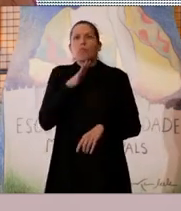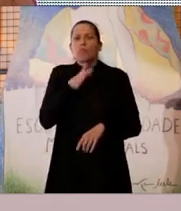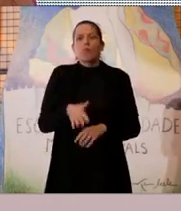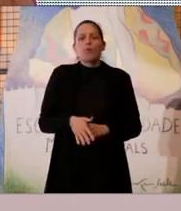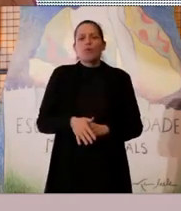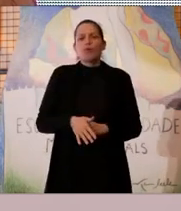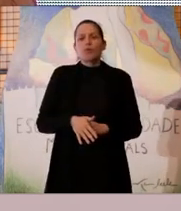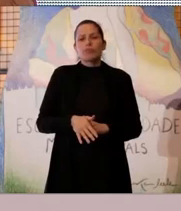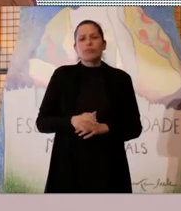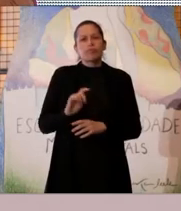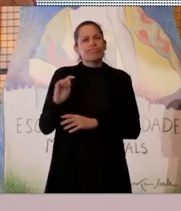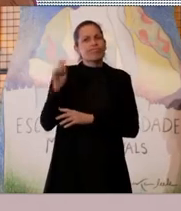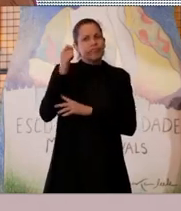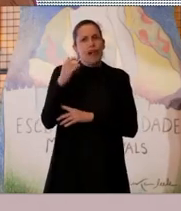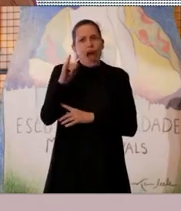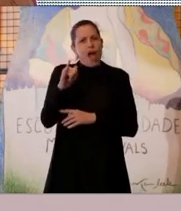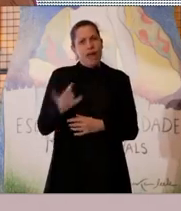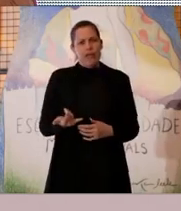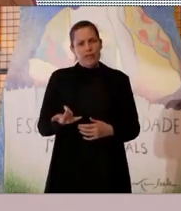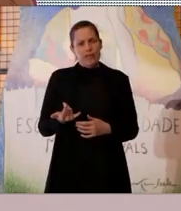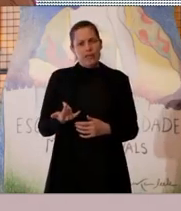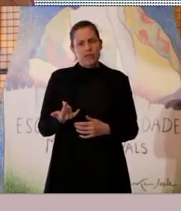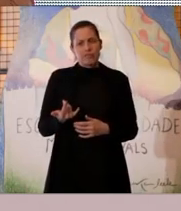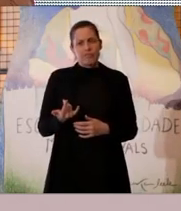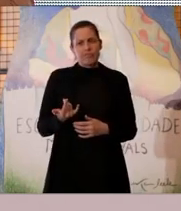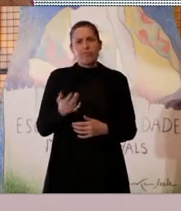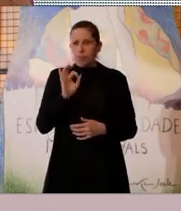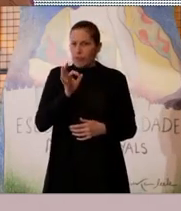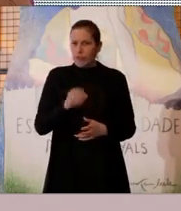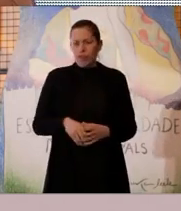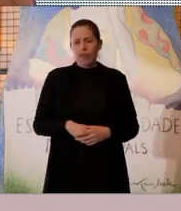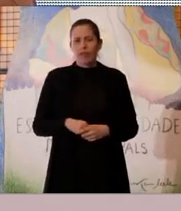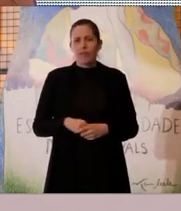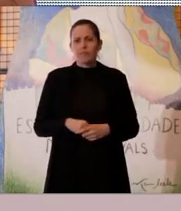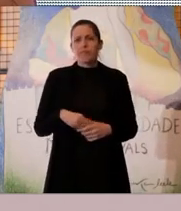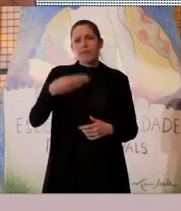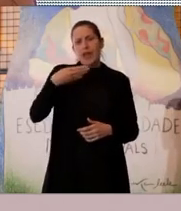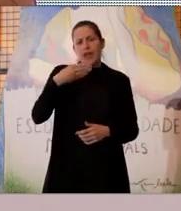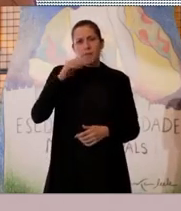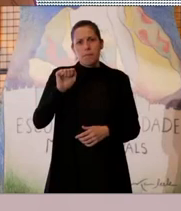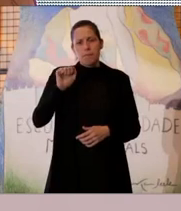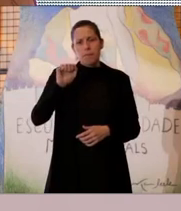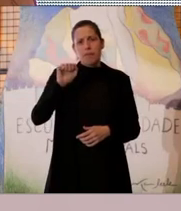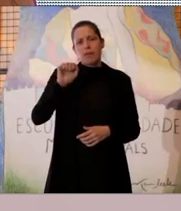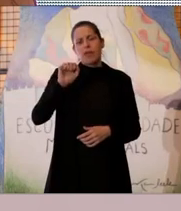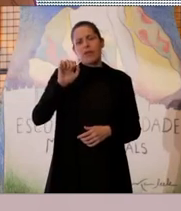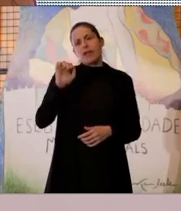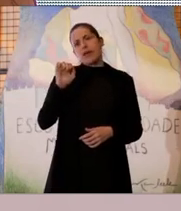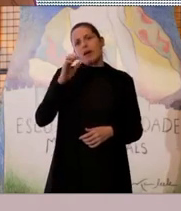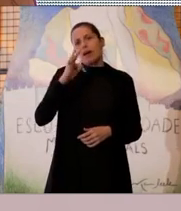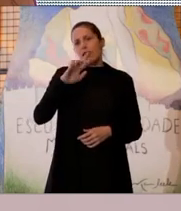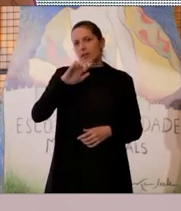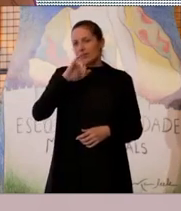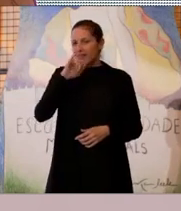hemos conseguido cosas y es verdad decía Beatriz que que no no